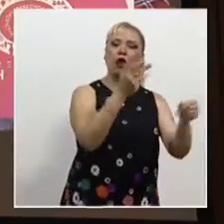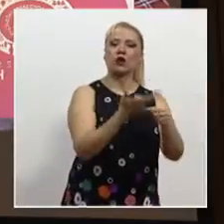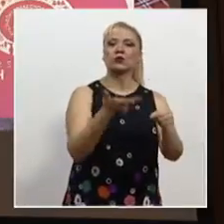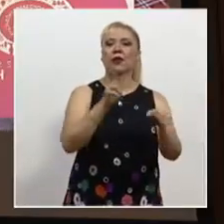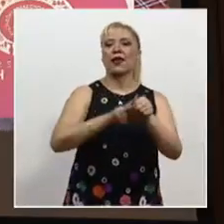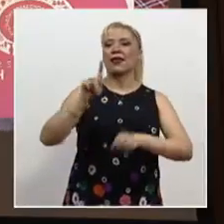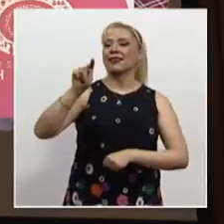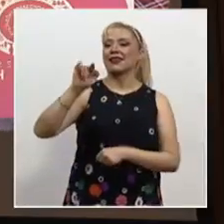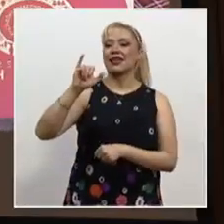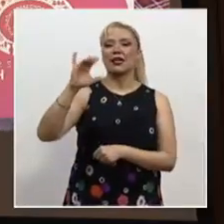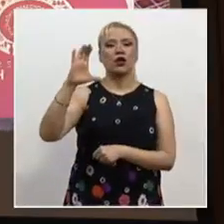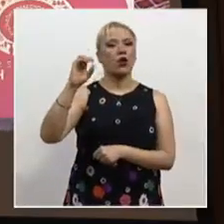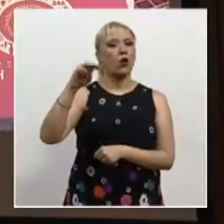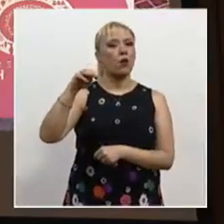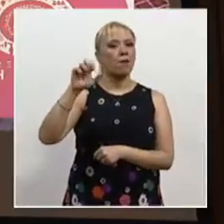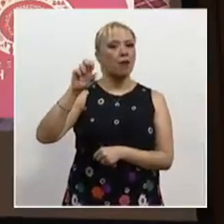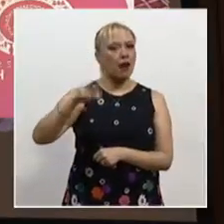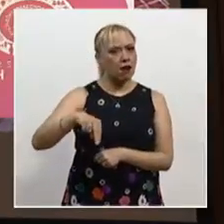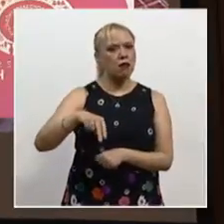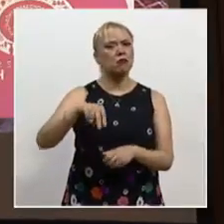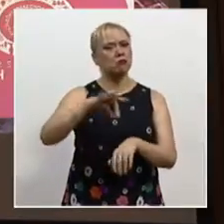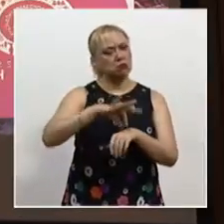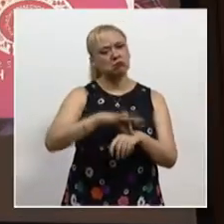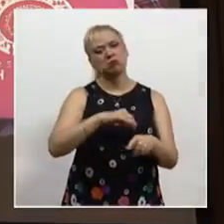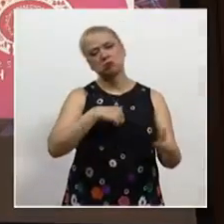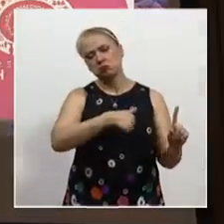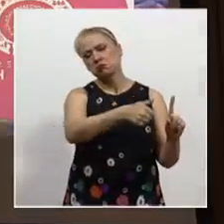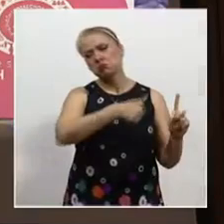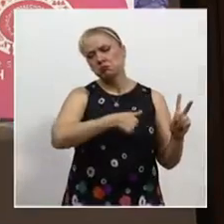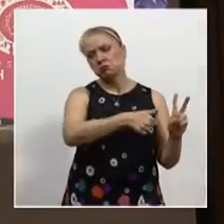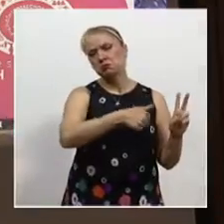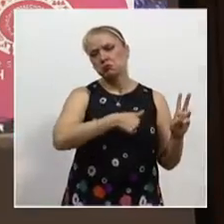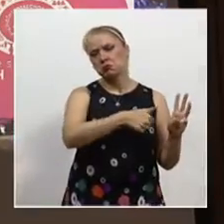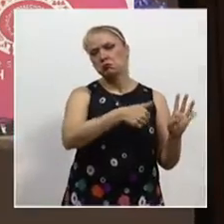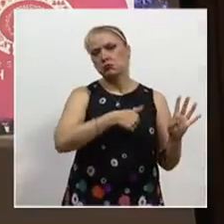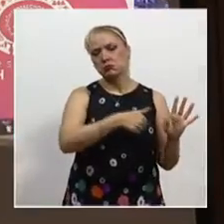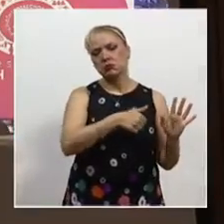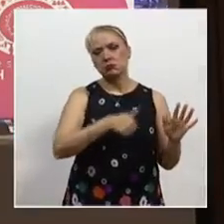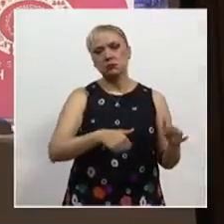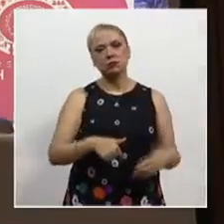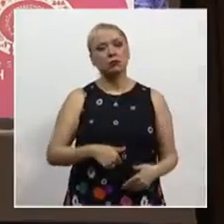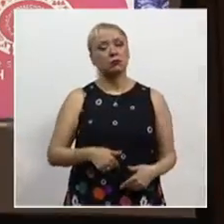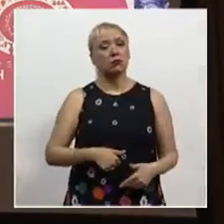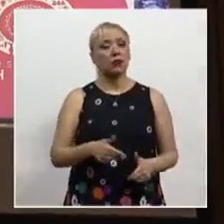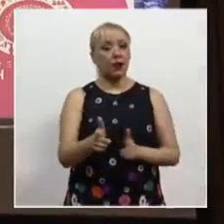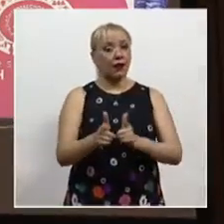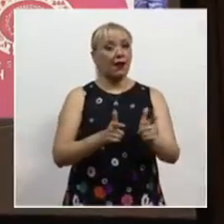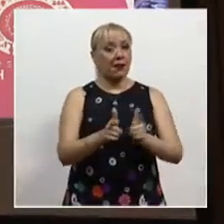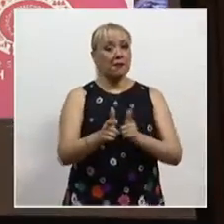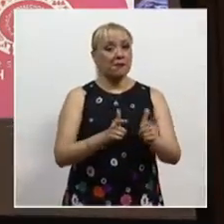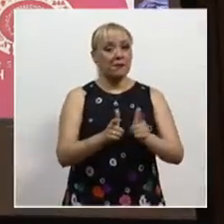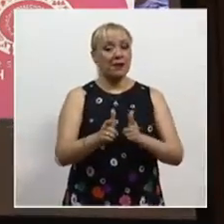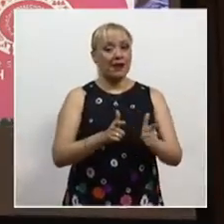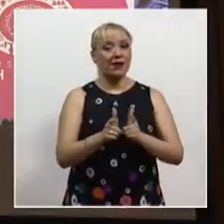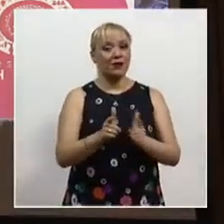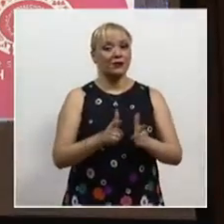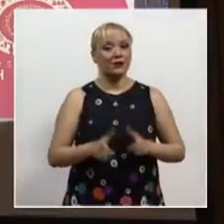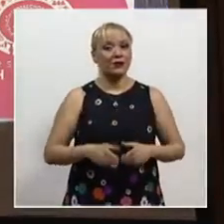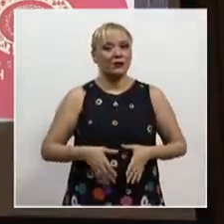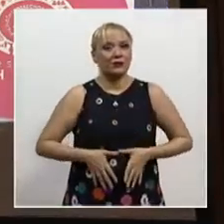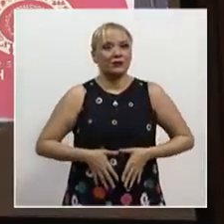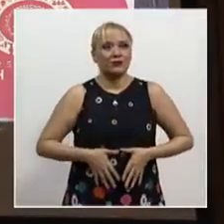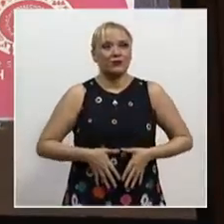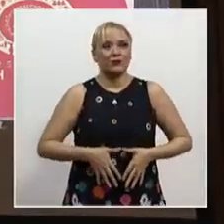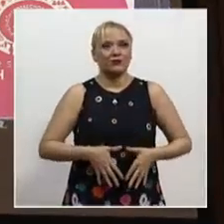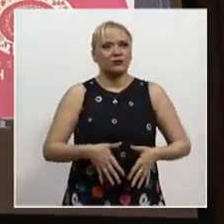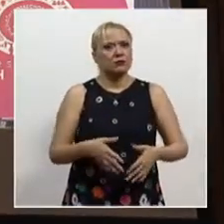Ahí se llevó su seguimiento médico de rutina y a lo largo de las semanas los informes seguían dando cuenta de la evolución de un embarazo gemelar.